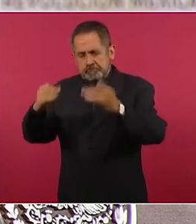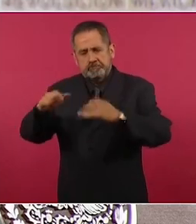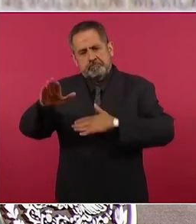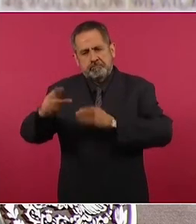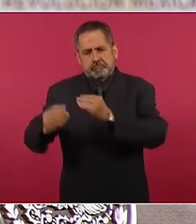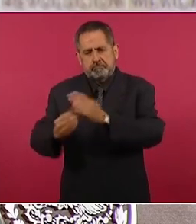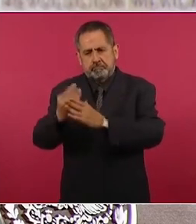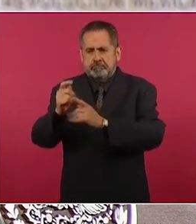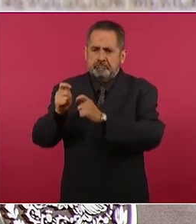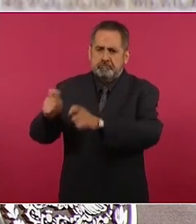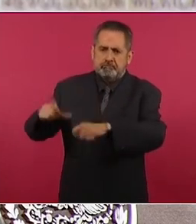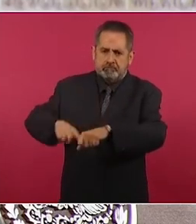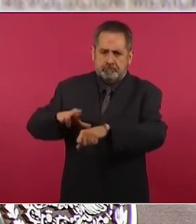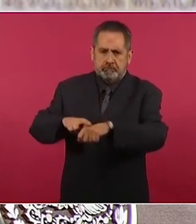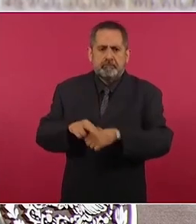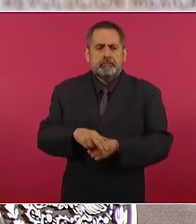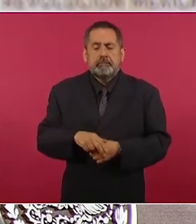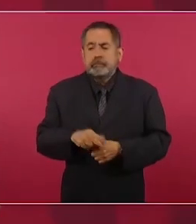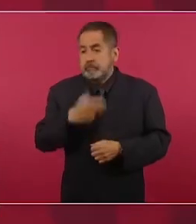sí va a trabajar con nosotros,